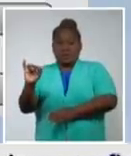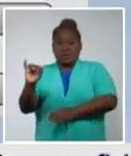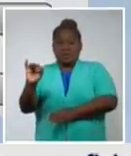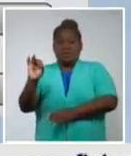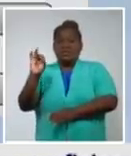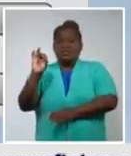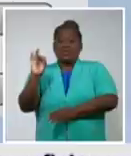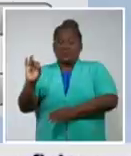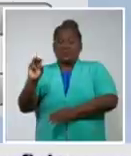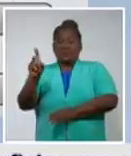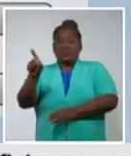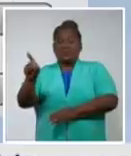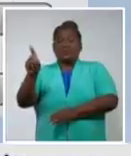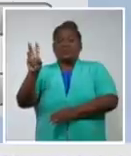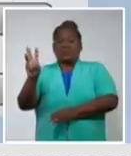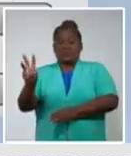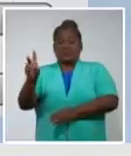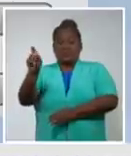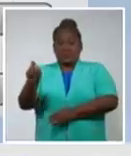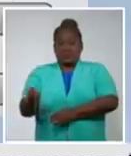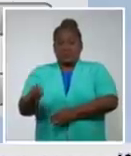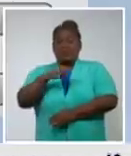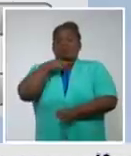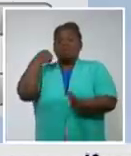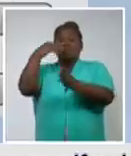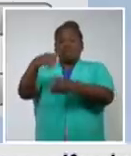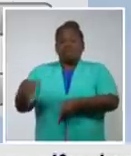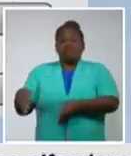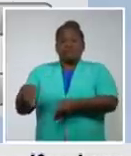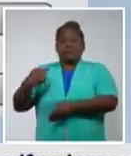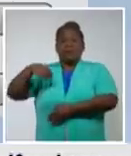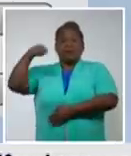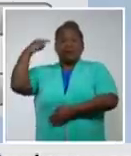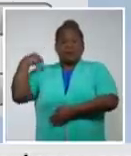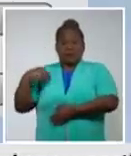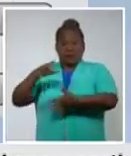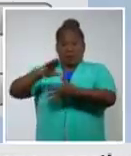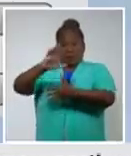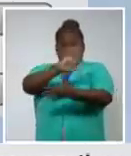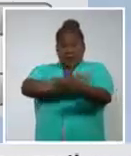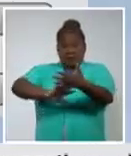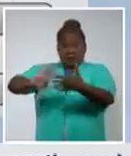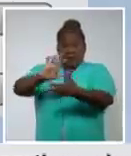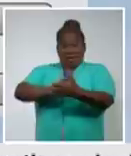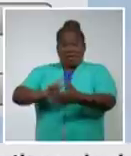10.696.713 casos, y fallecidos ayer en nuestra región